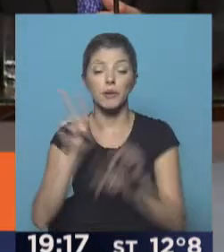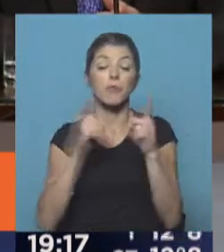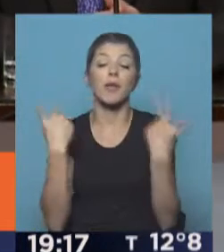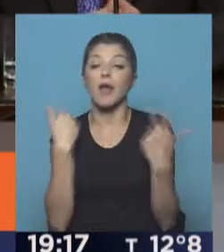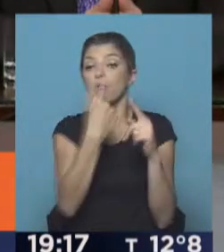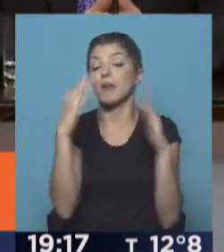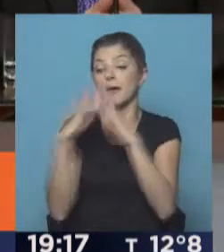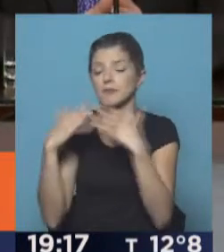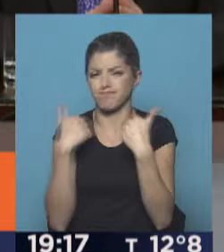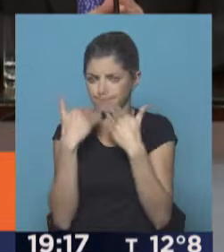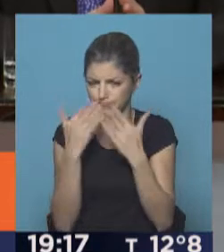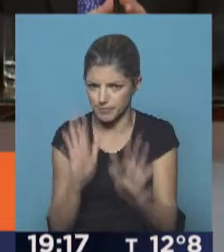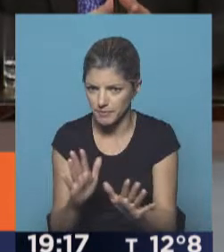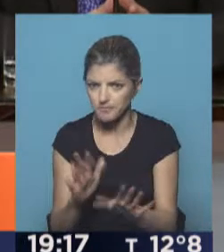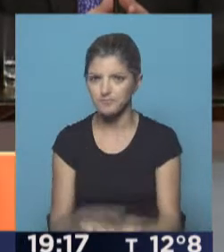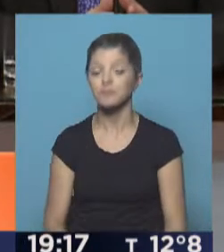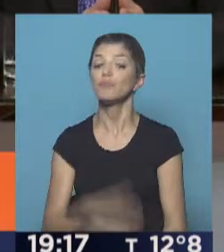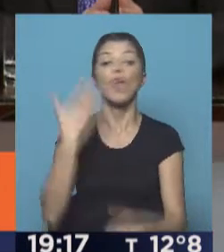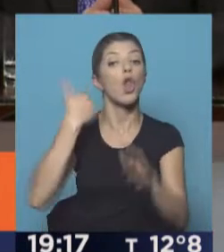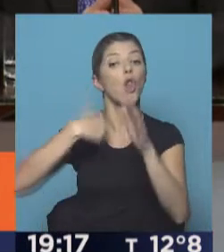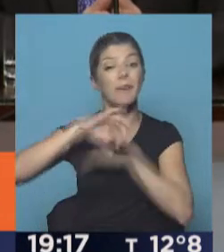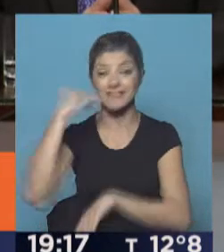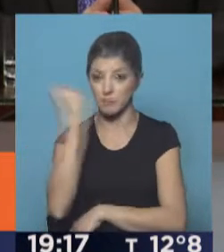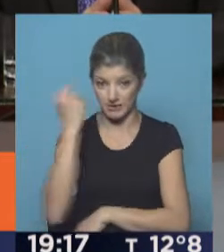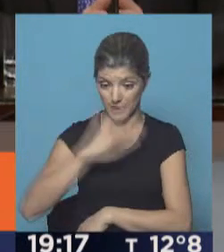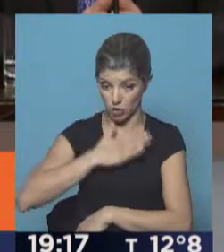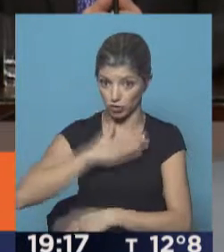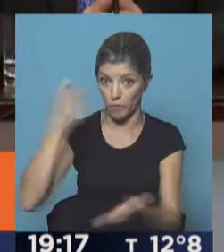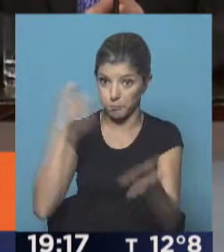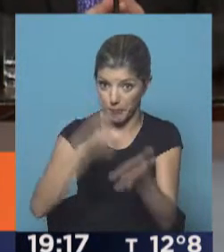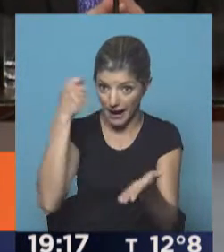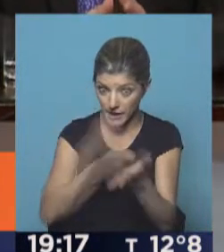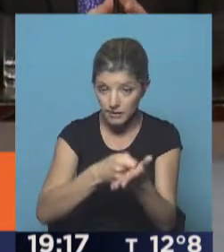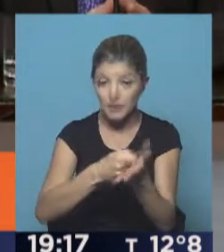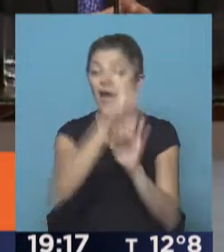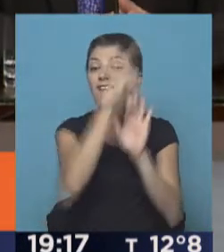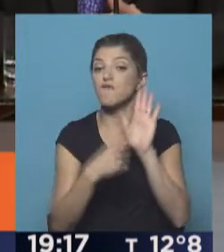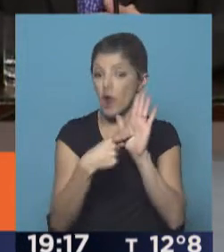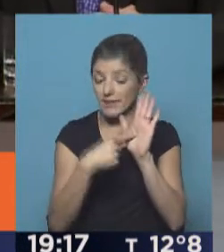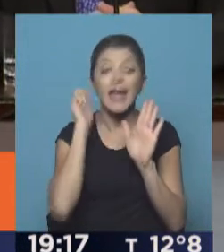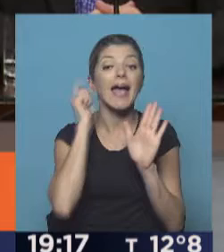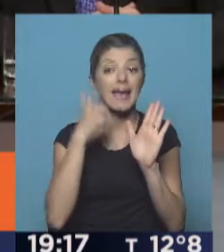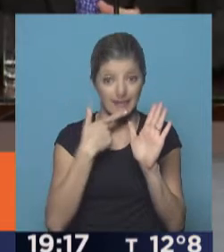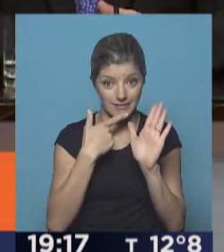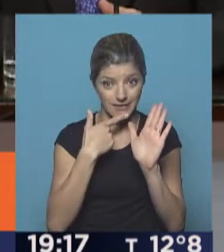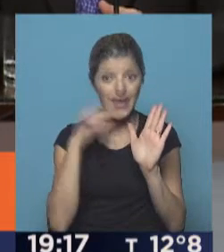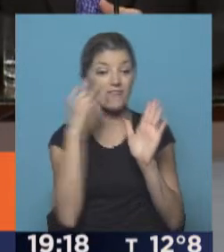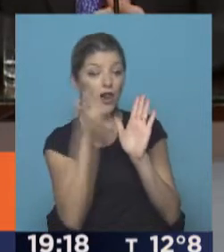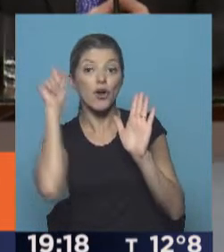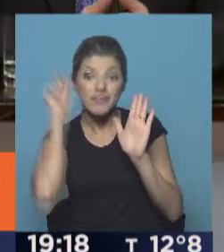tenemos claro. La parte más importante de lo que pagamos del gas tiene que ver con el valor del